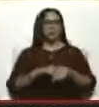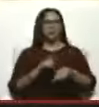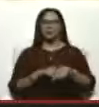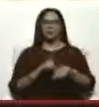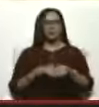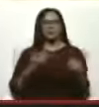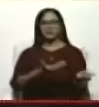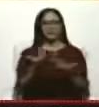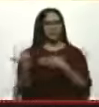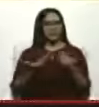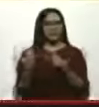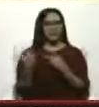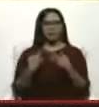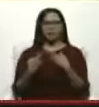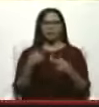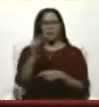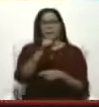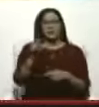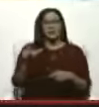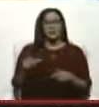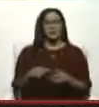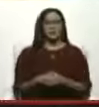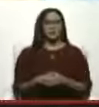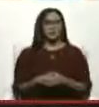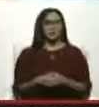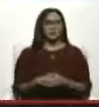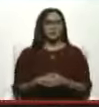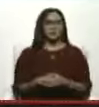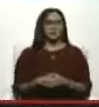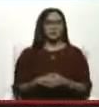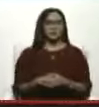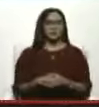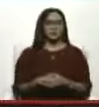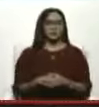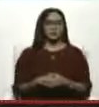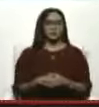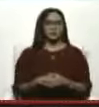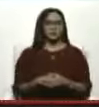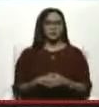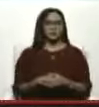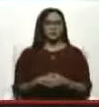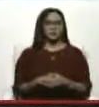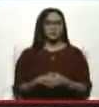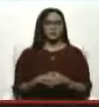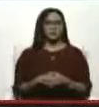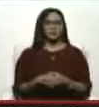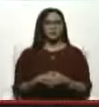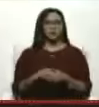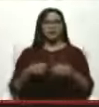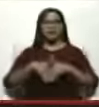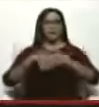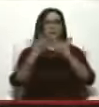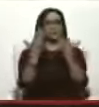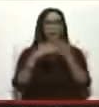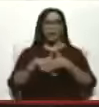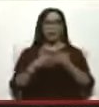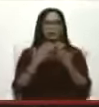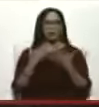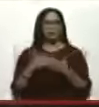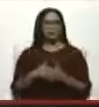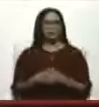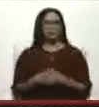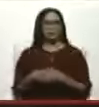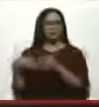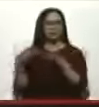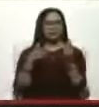No dio tiempo sacar los corotos, sino la persona. ¿Los agarró de sorpresa? Sí, sí. ¿Desde qué hora está lloviendo? Desde la madrugada, mi amor. ¿Y este río así